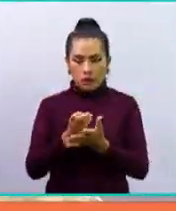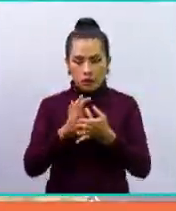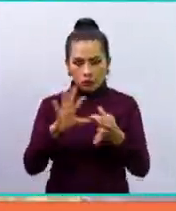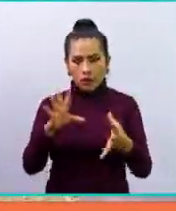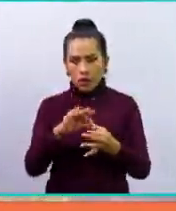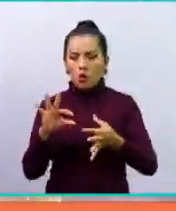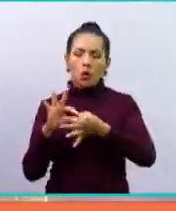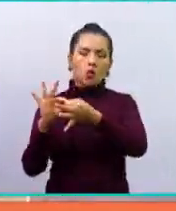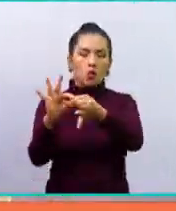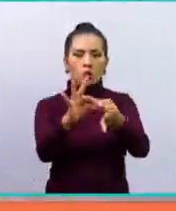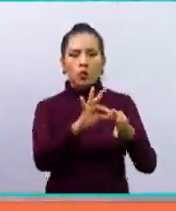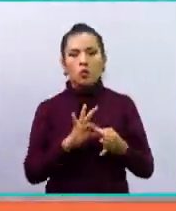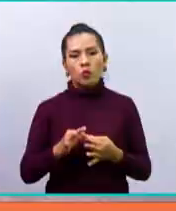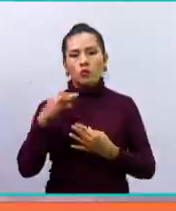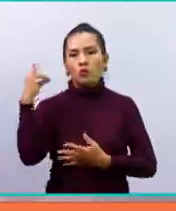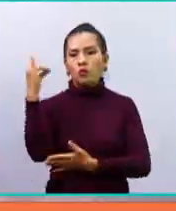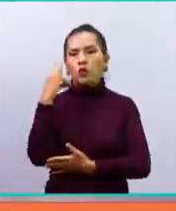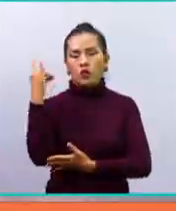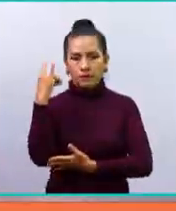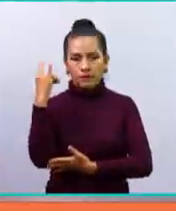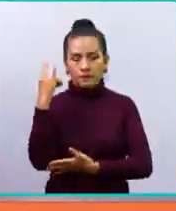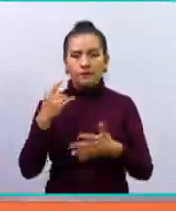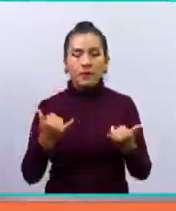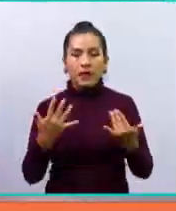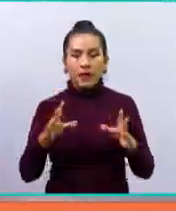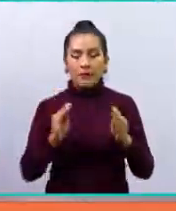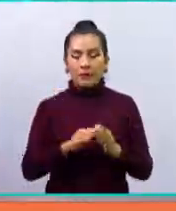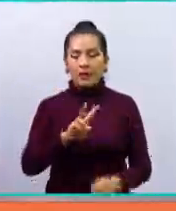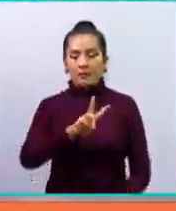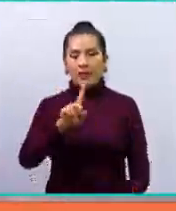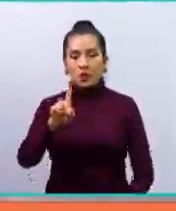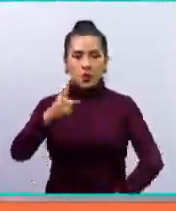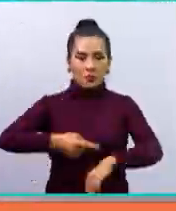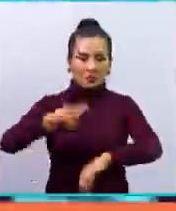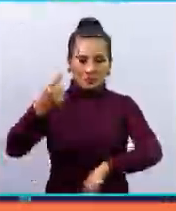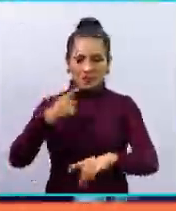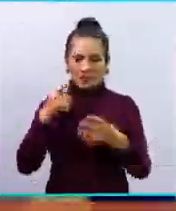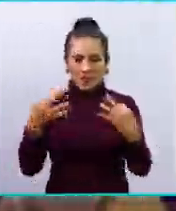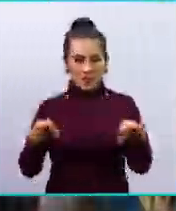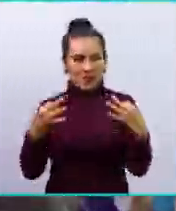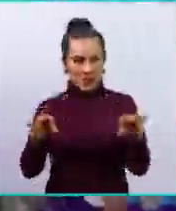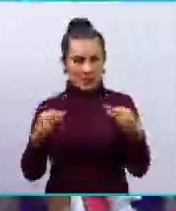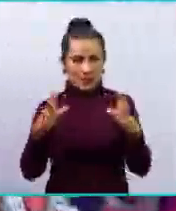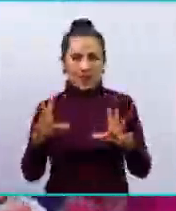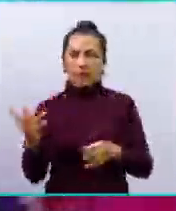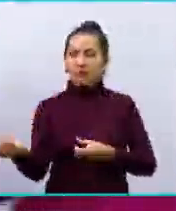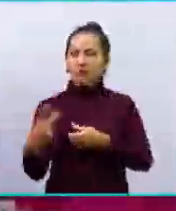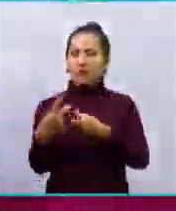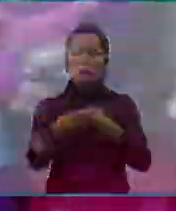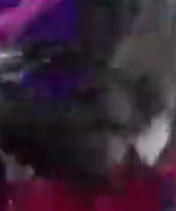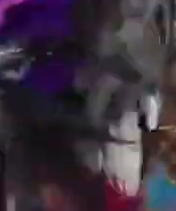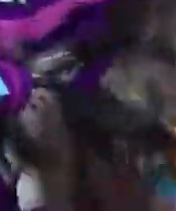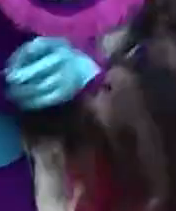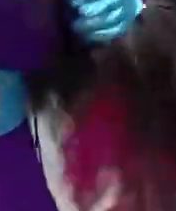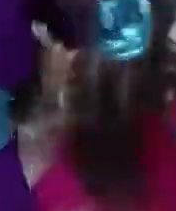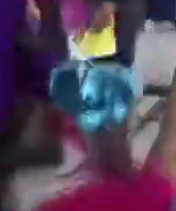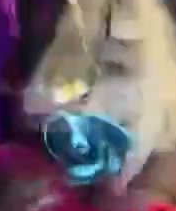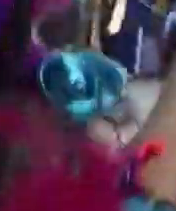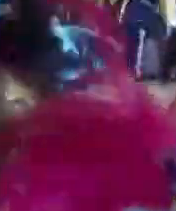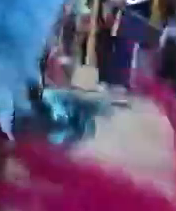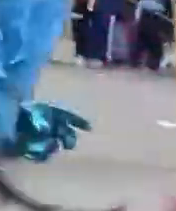En esta versión del 21º Festival vamos a contar con la participación de más de 5.000 músicos que van